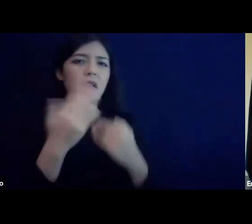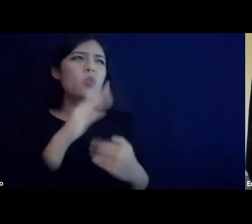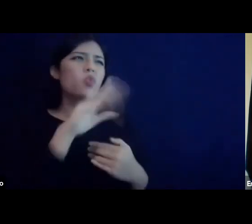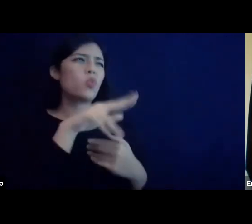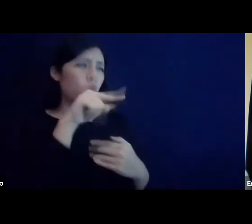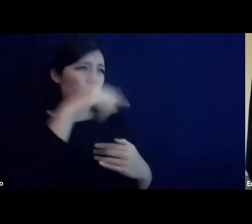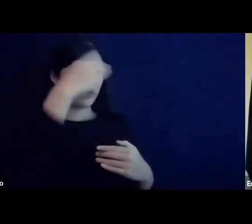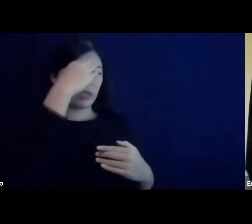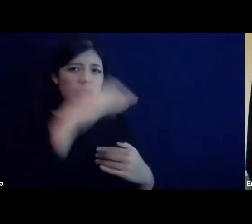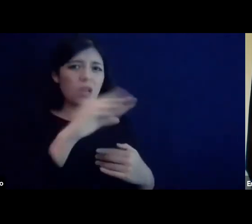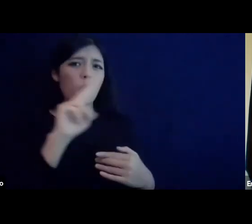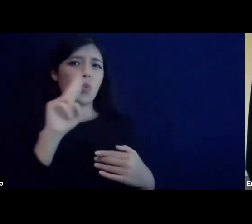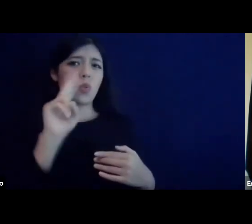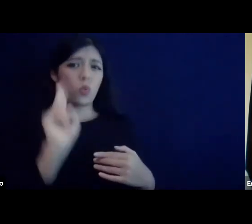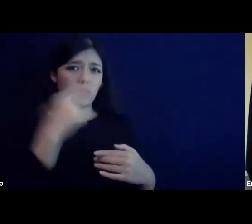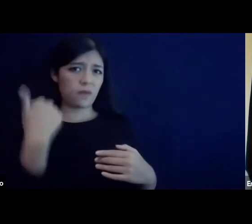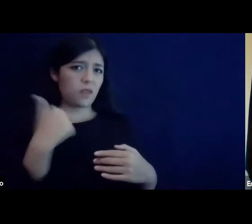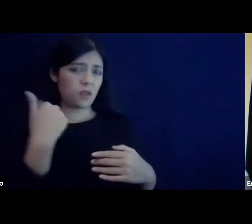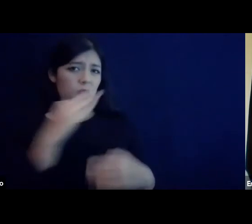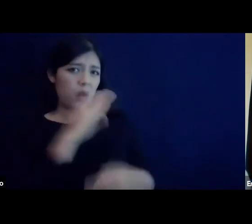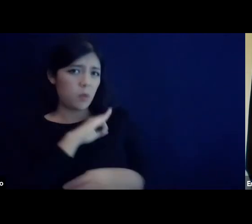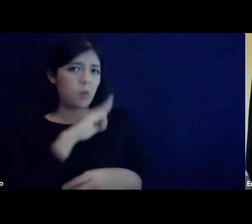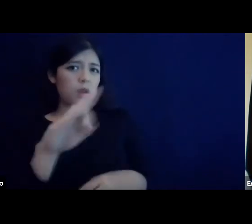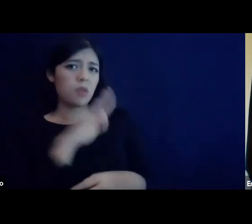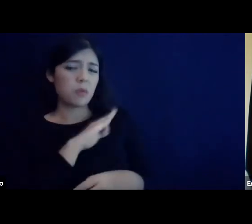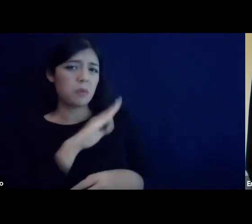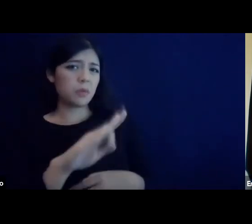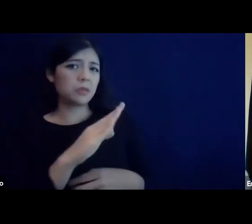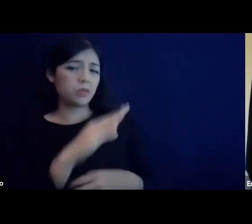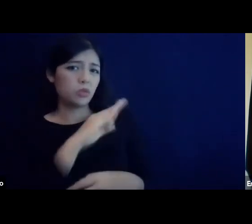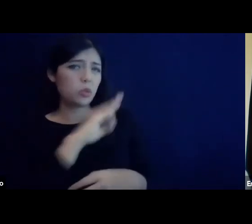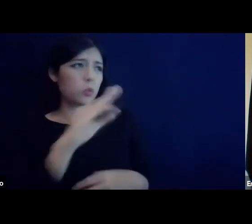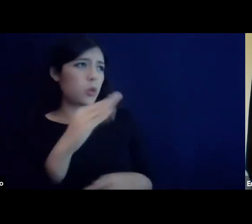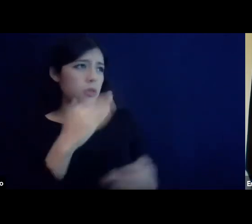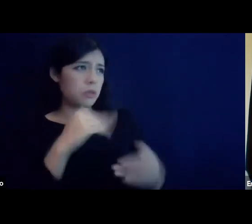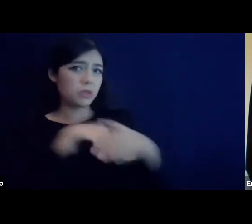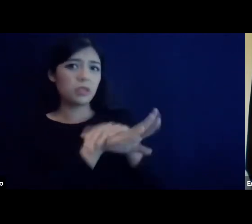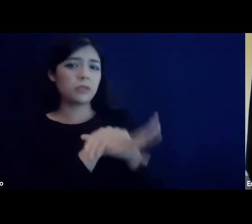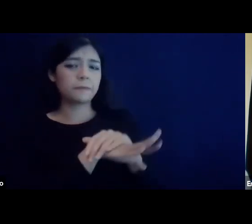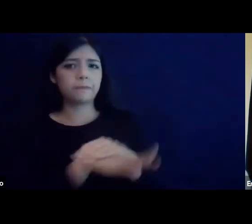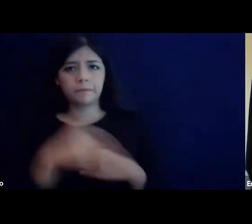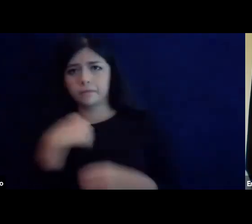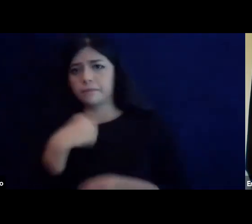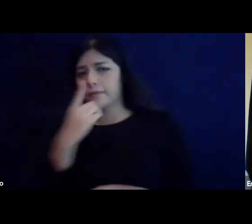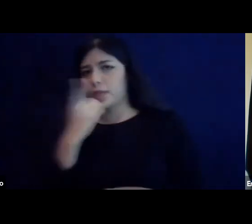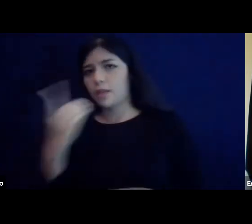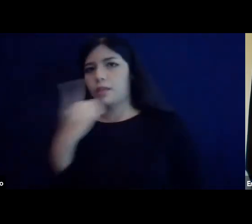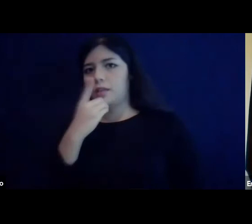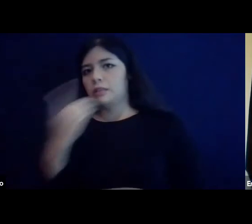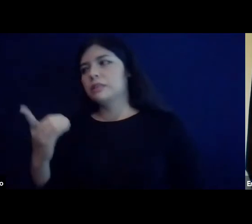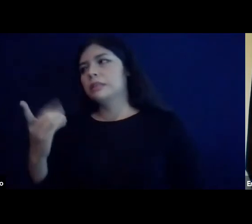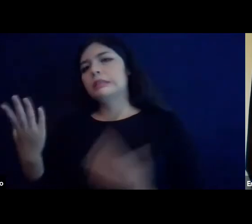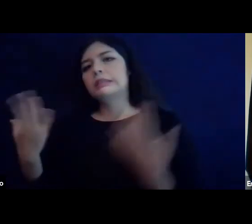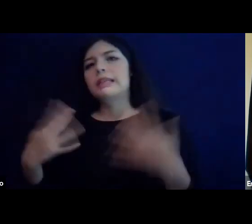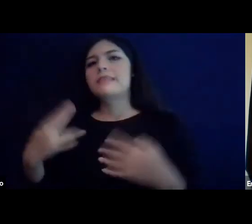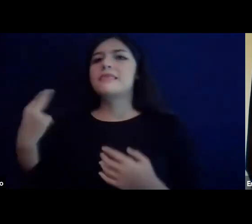animaba porque no sabía qué tan accesible era. Y le contesté, bueno, es que si nosotros no hacemos